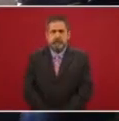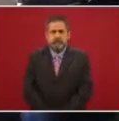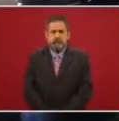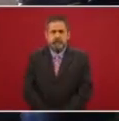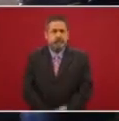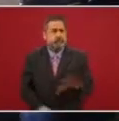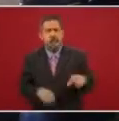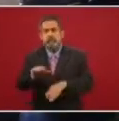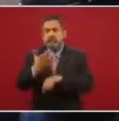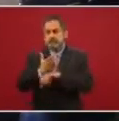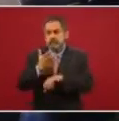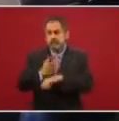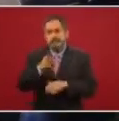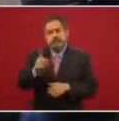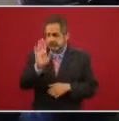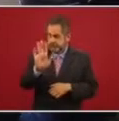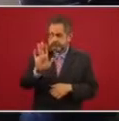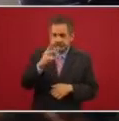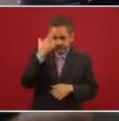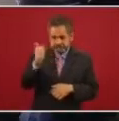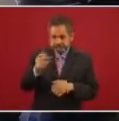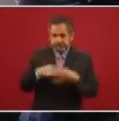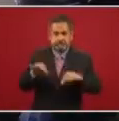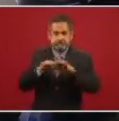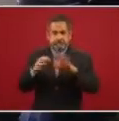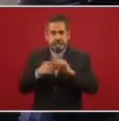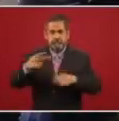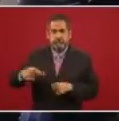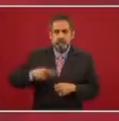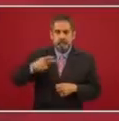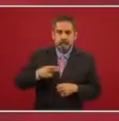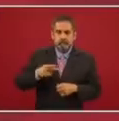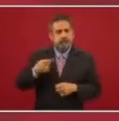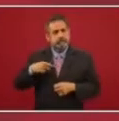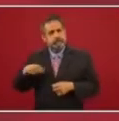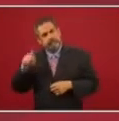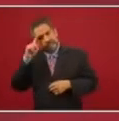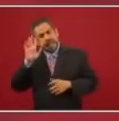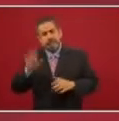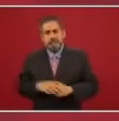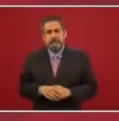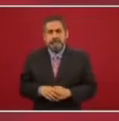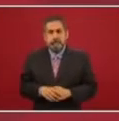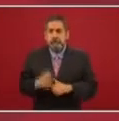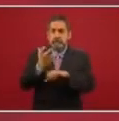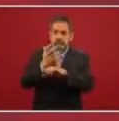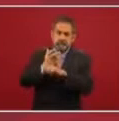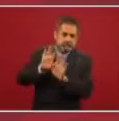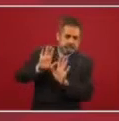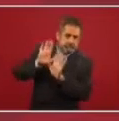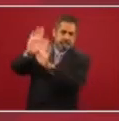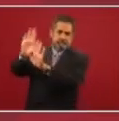a los de eeuu esto es importantísimo quizá es una pregunta que otro se hace y eeuu eeuu